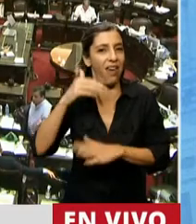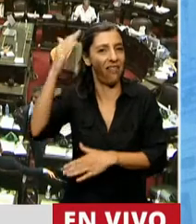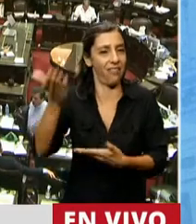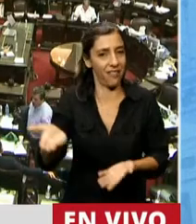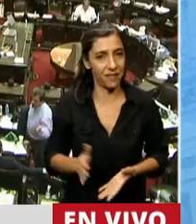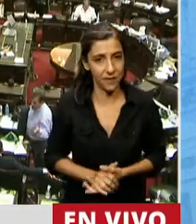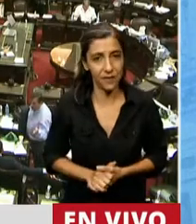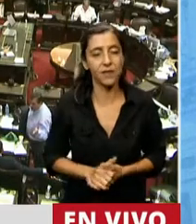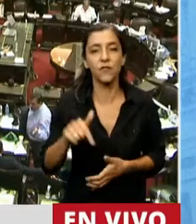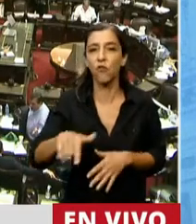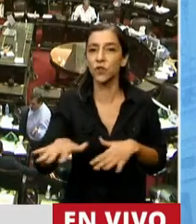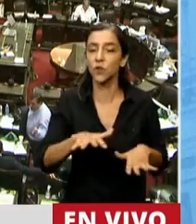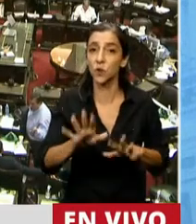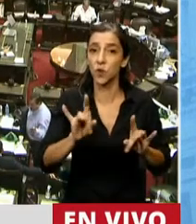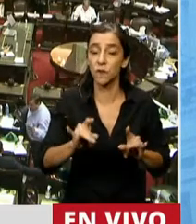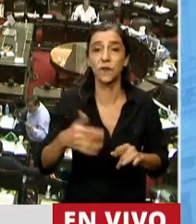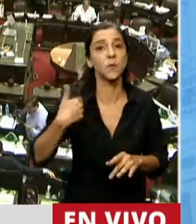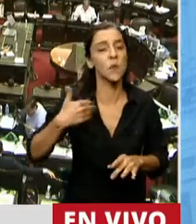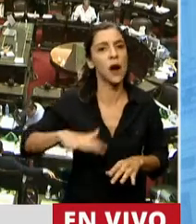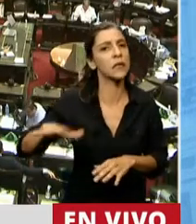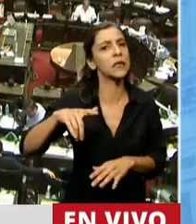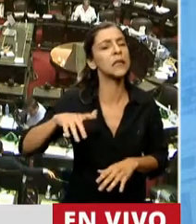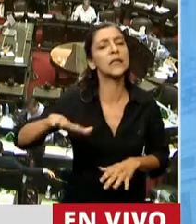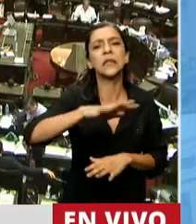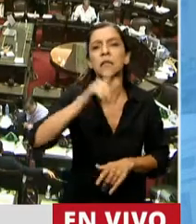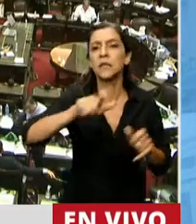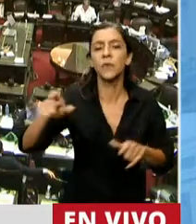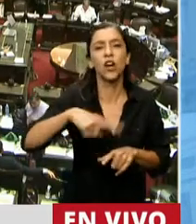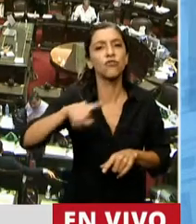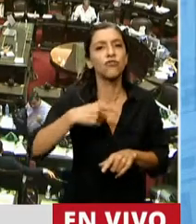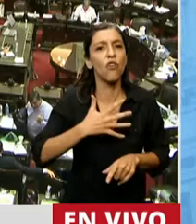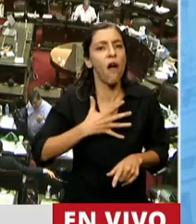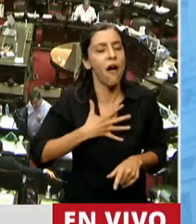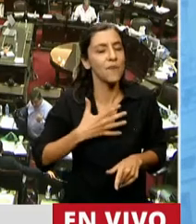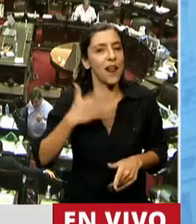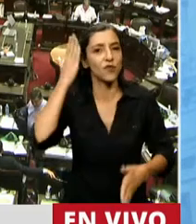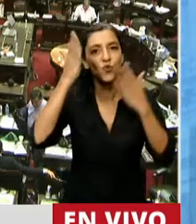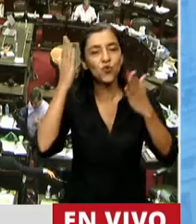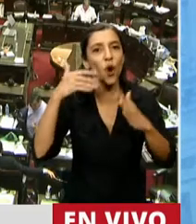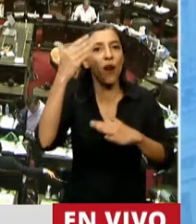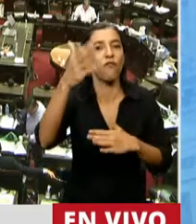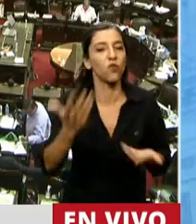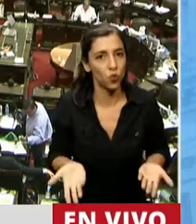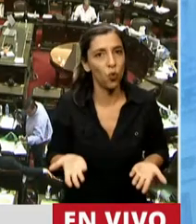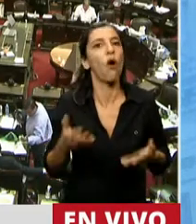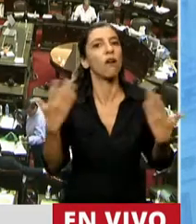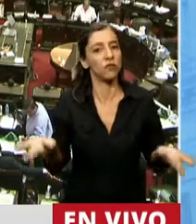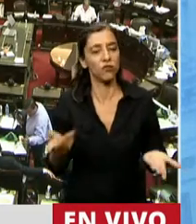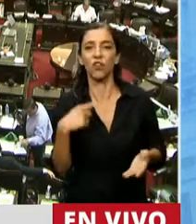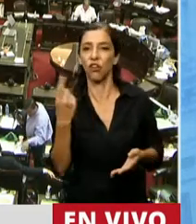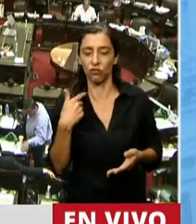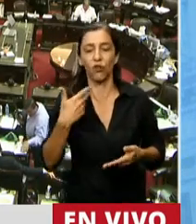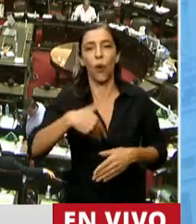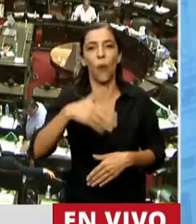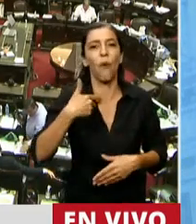la mayoría del pueblo tiene anhelo, tiene sueño y tiene perspectiva de futuro. Y en eso es que voy a acompañar este